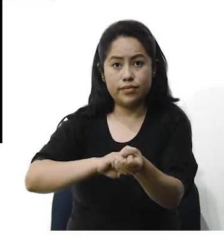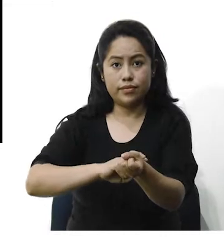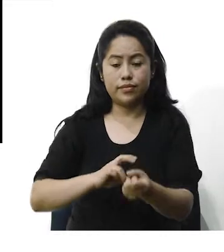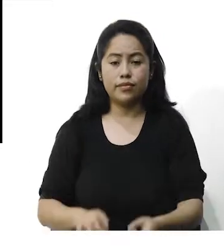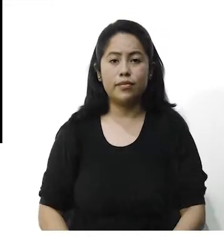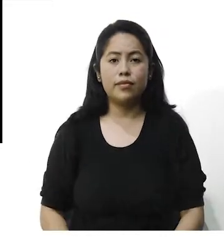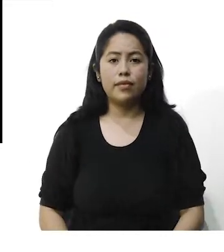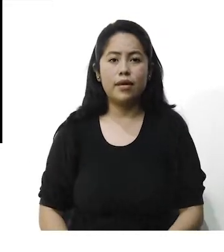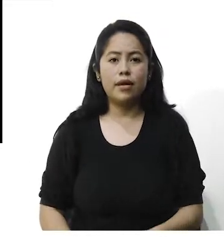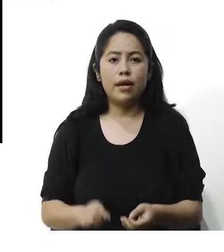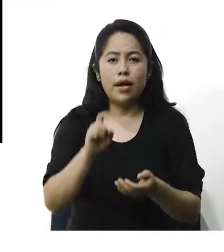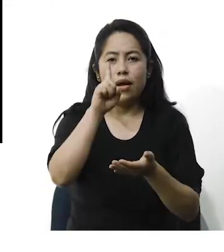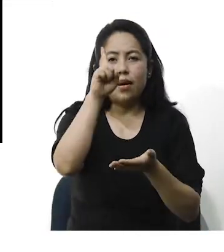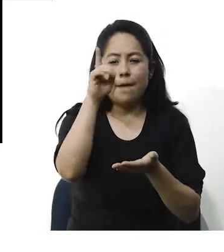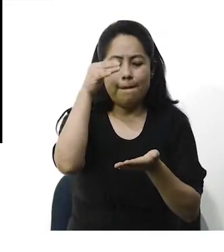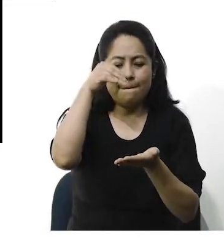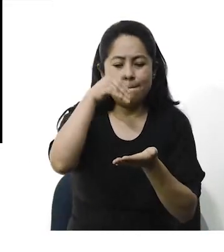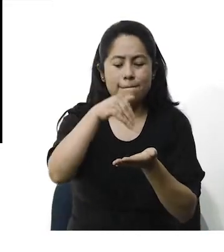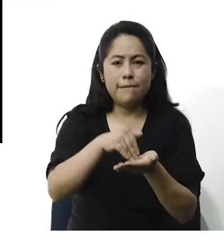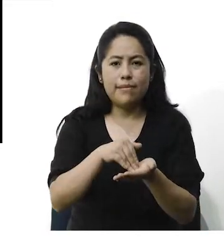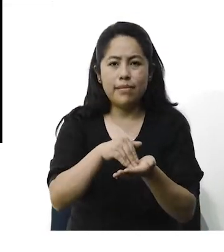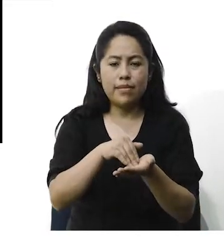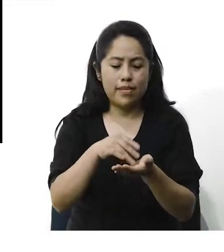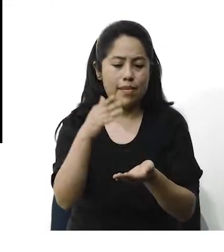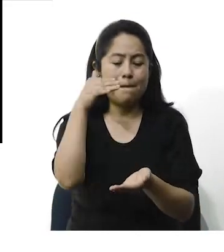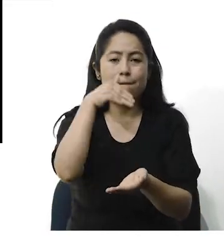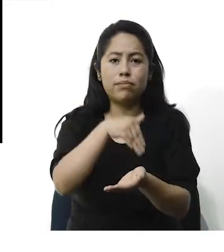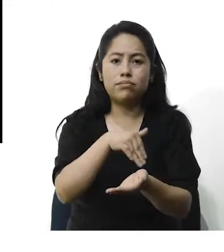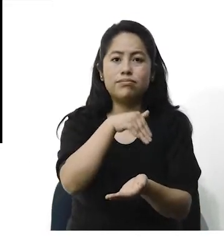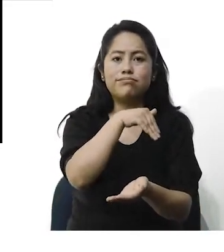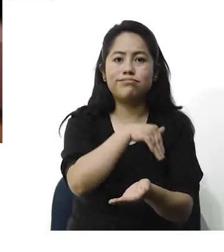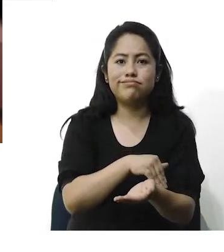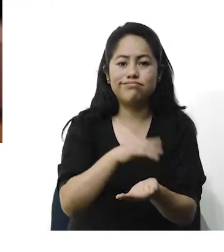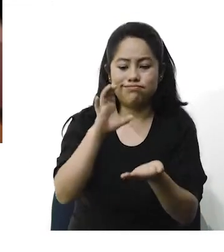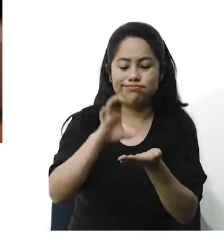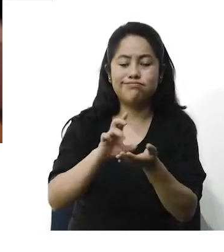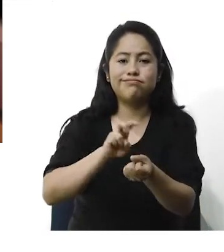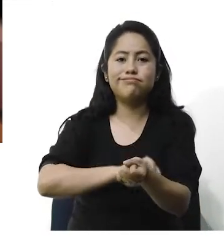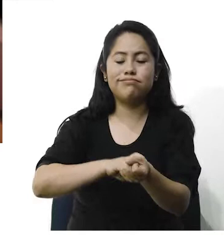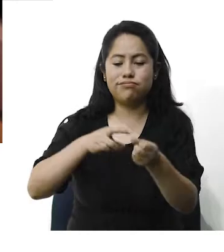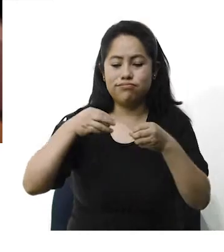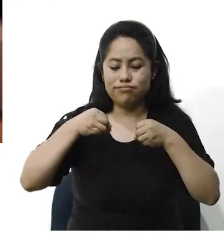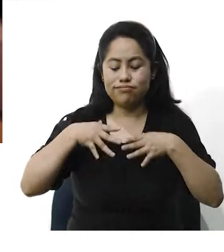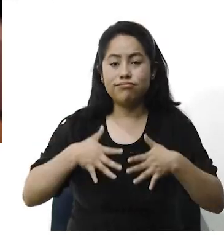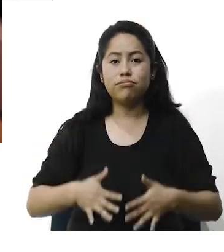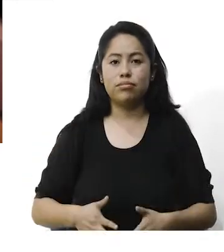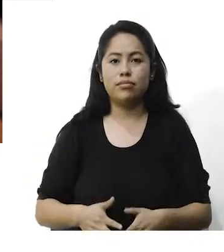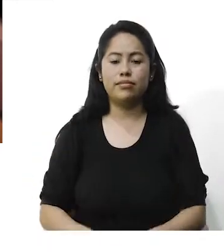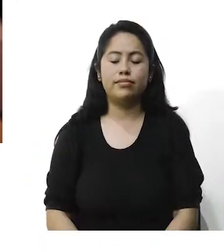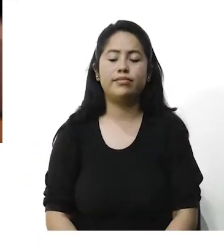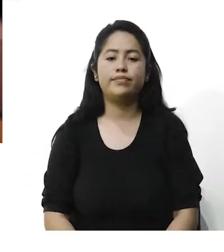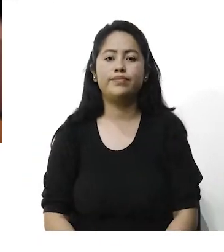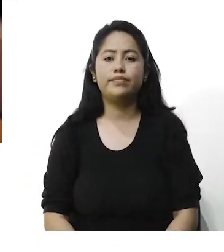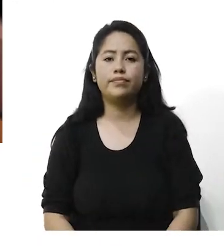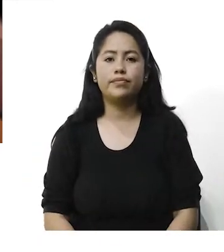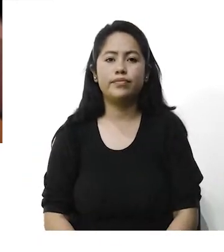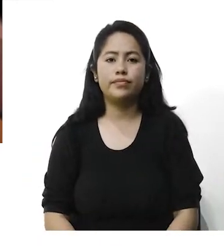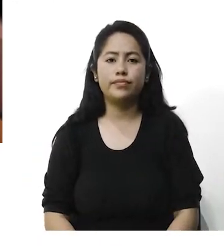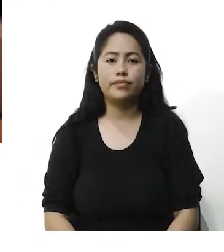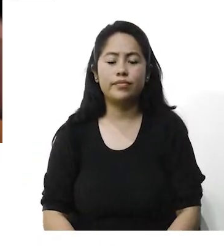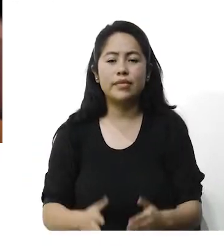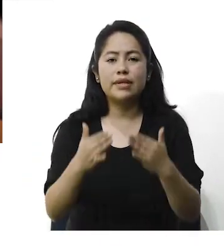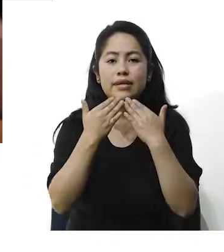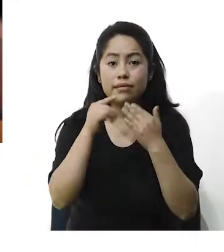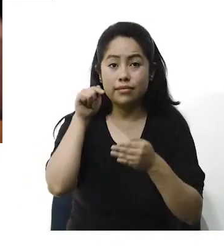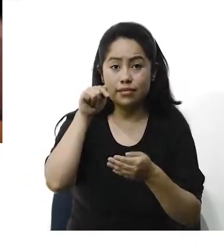aproximadamente 1,000 millones de células en el sistema nervioso central. Por lo tanto, gracias a